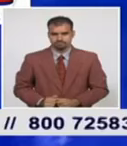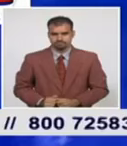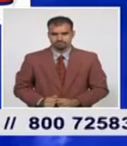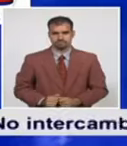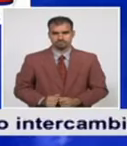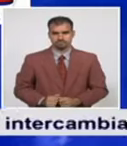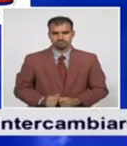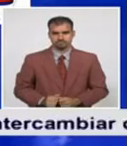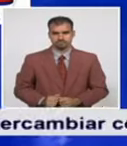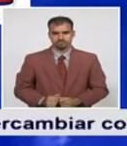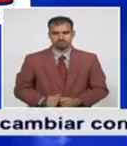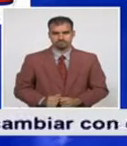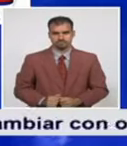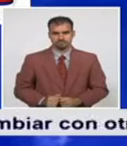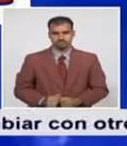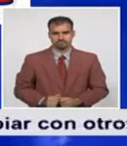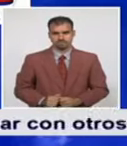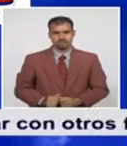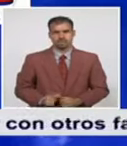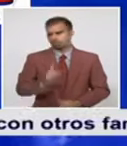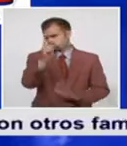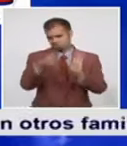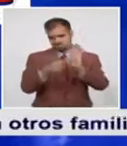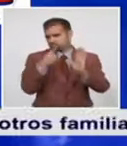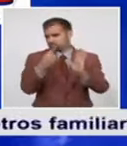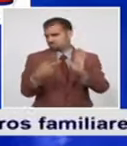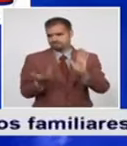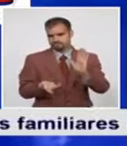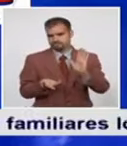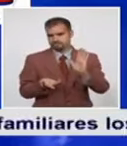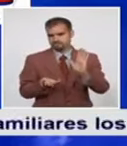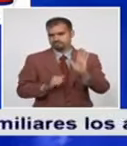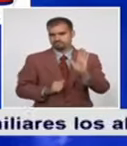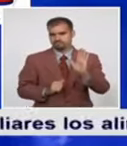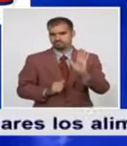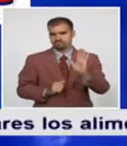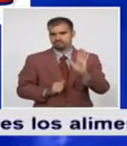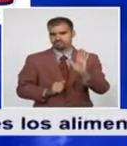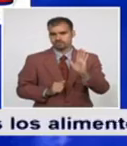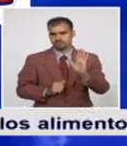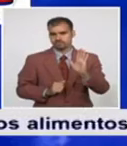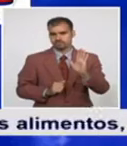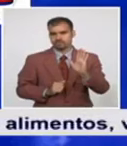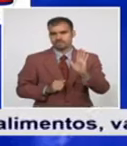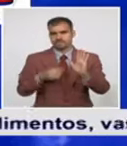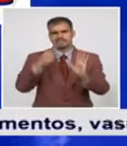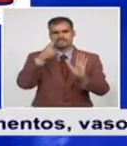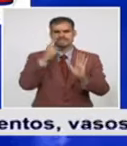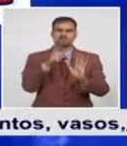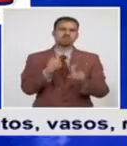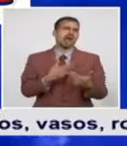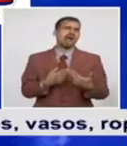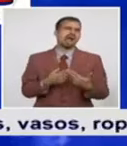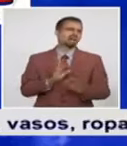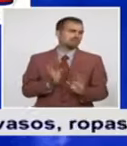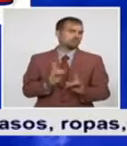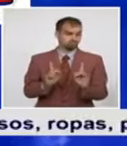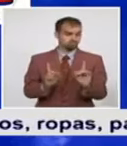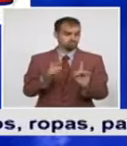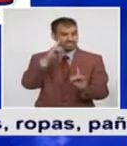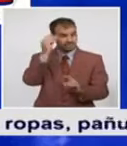y solamente resaltar, sin que nos confiemos en lo más mínimo, que de todas formas el día de